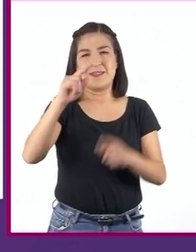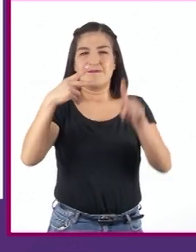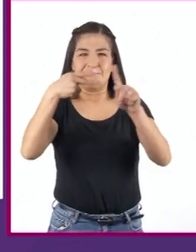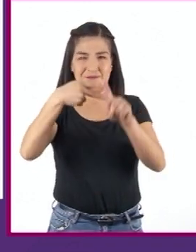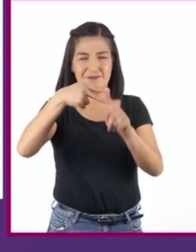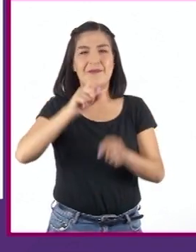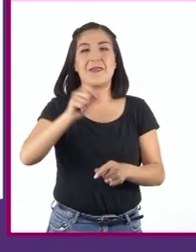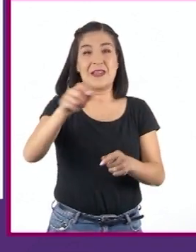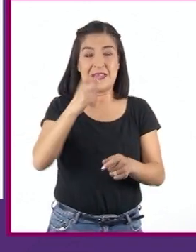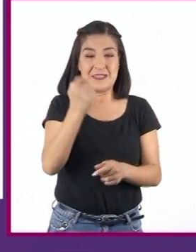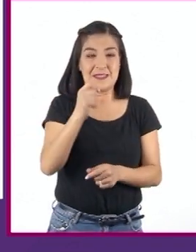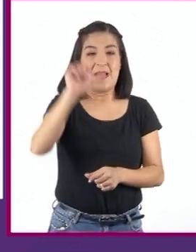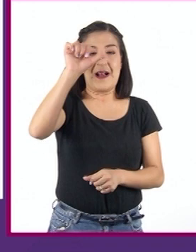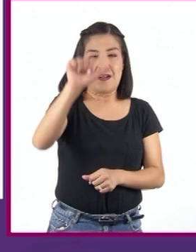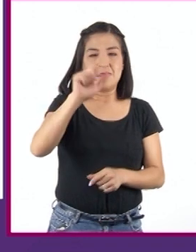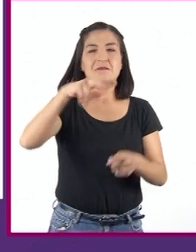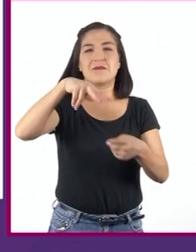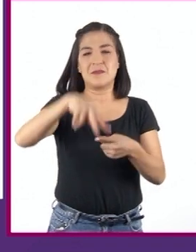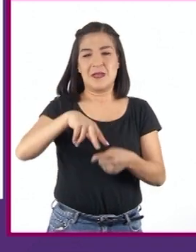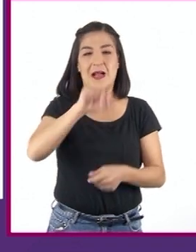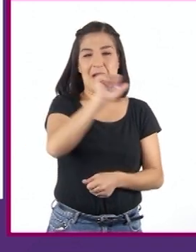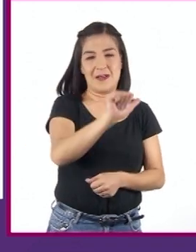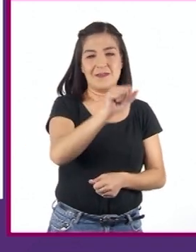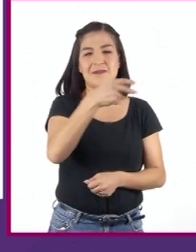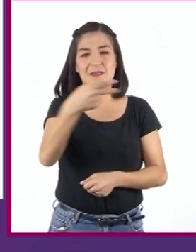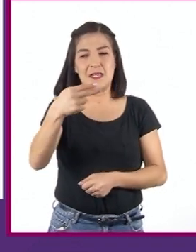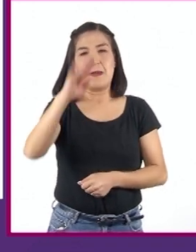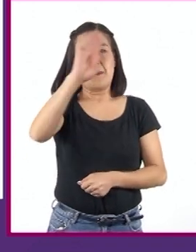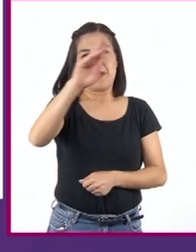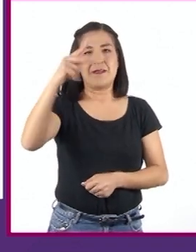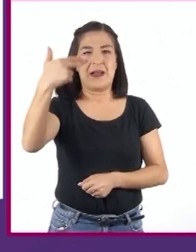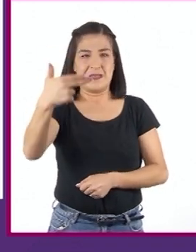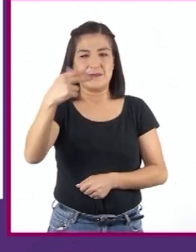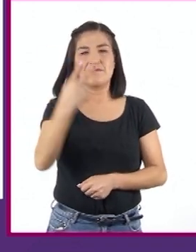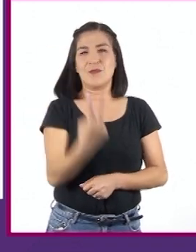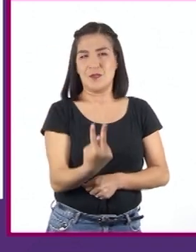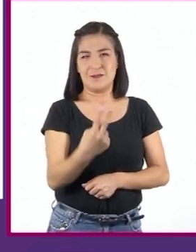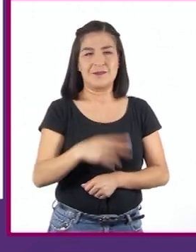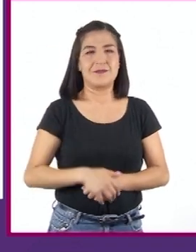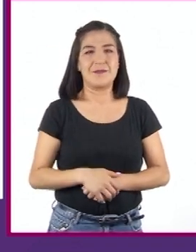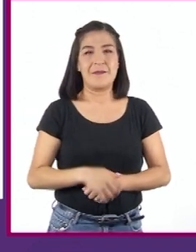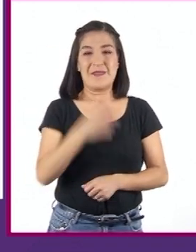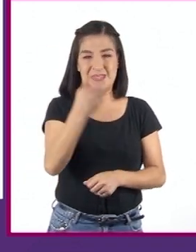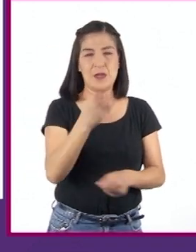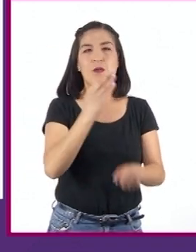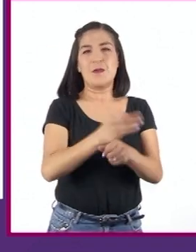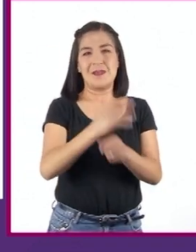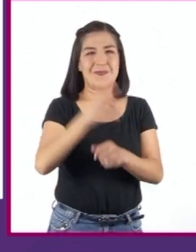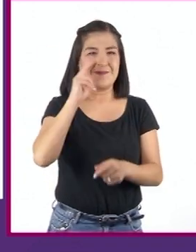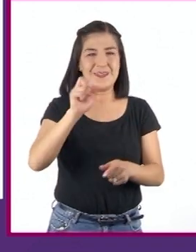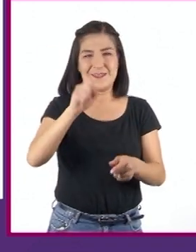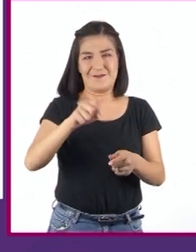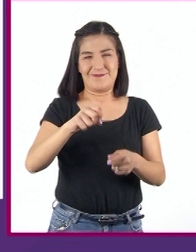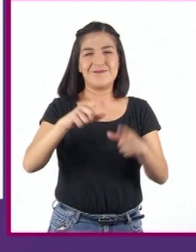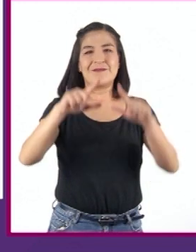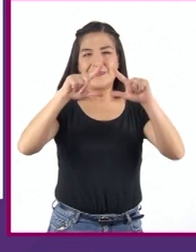a base por altura sobre 2. En la figura, conocemos la base del triángulo,